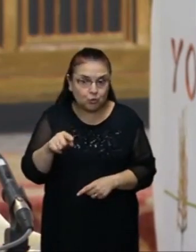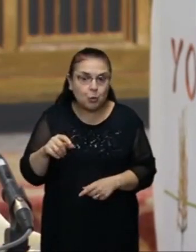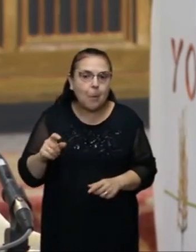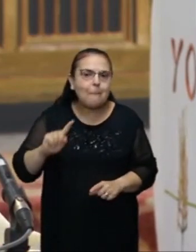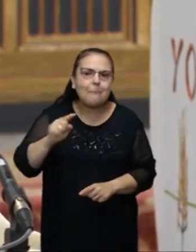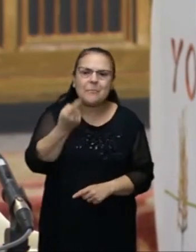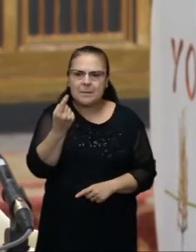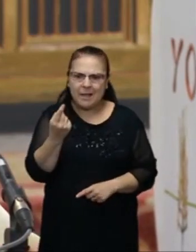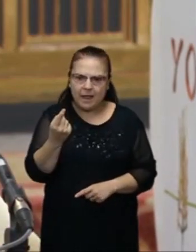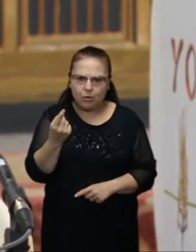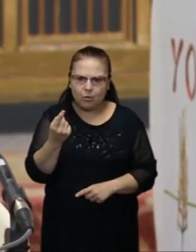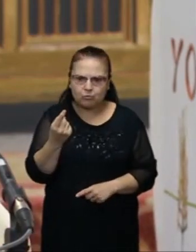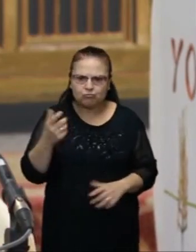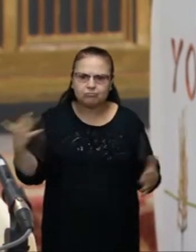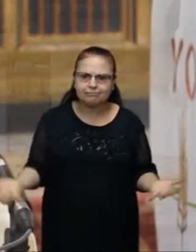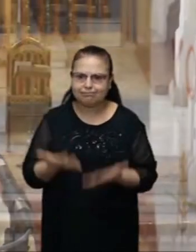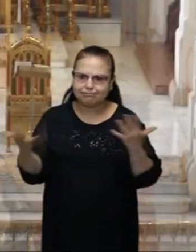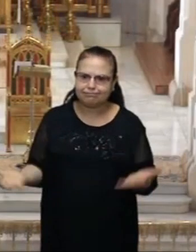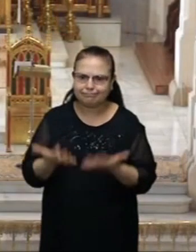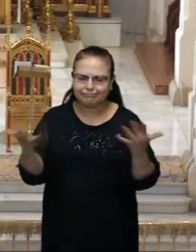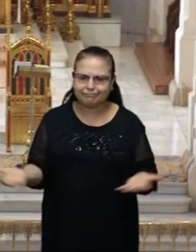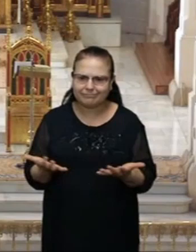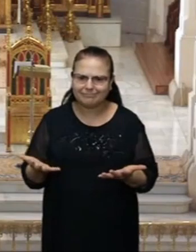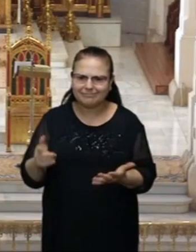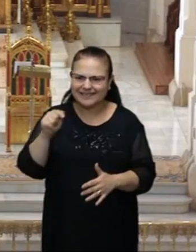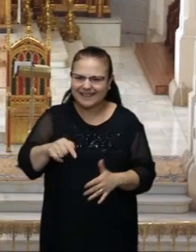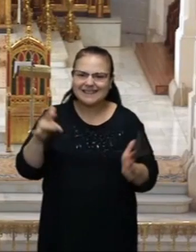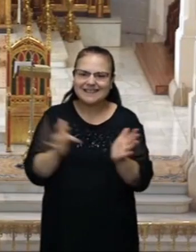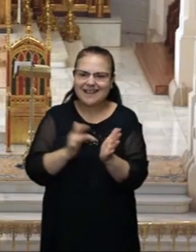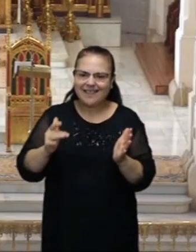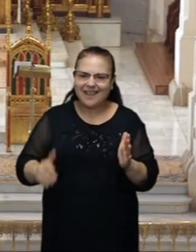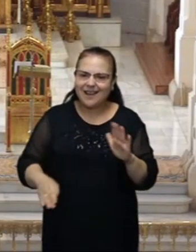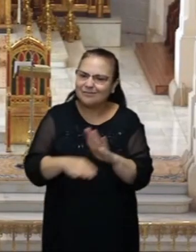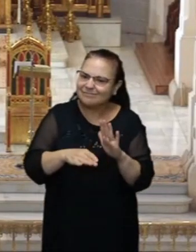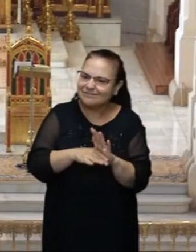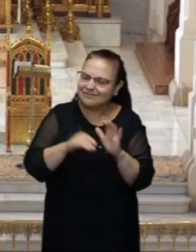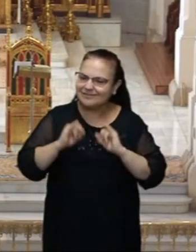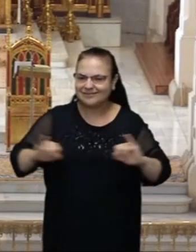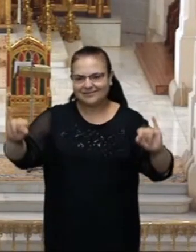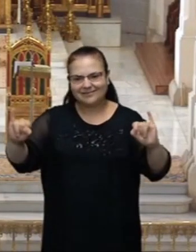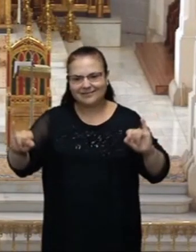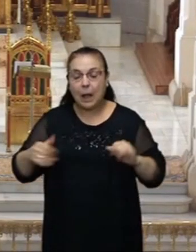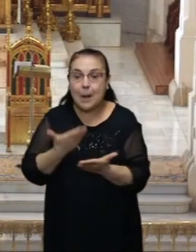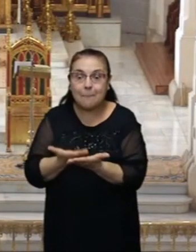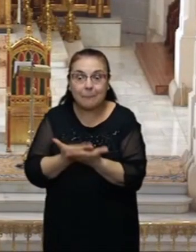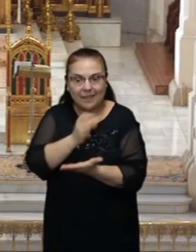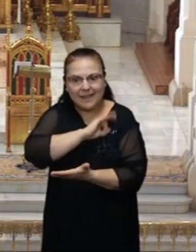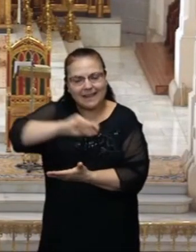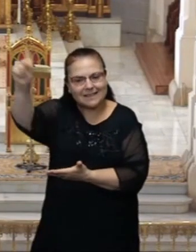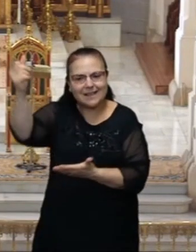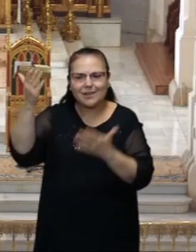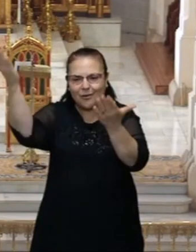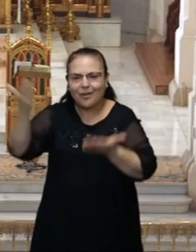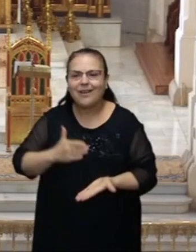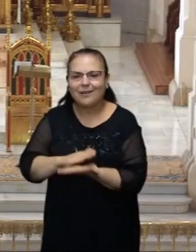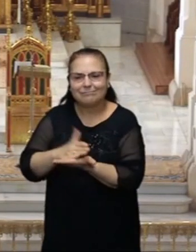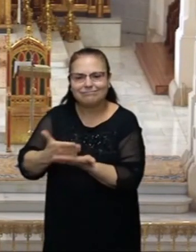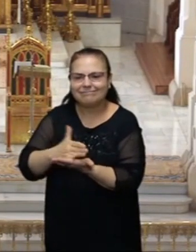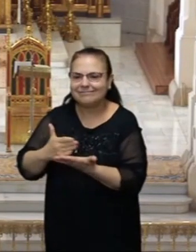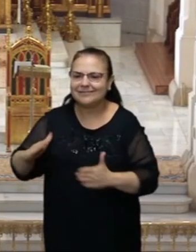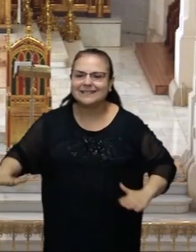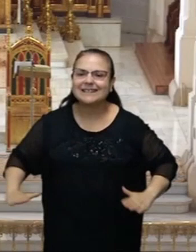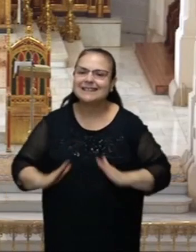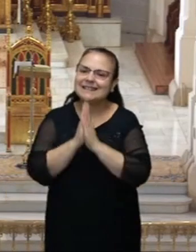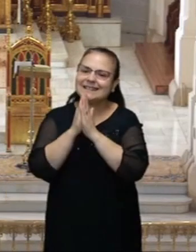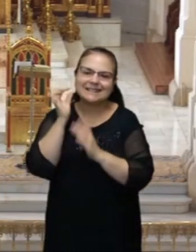primero. Bien, pues en este día vamos ya a continuar con la celebración y le vamos a pedir al Señor, por intercesión de la Virgen de San José y hoy